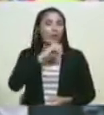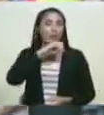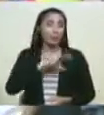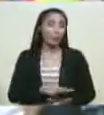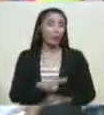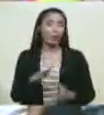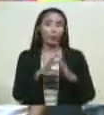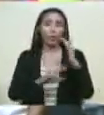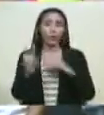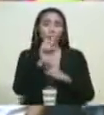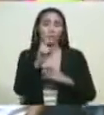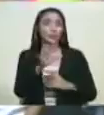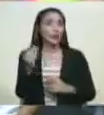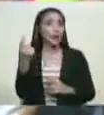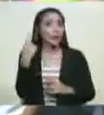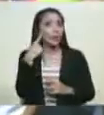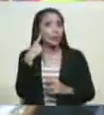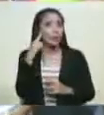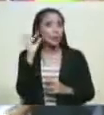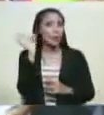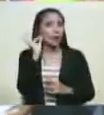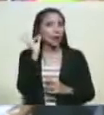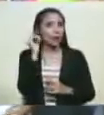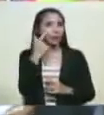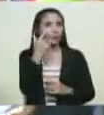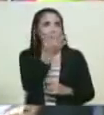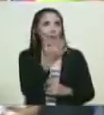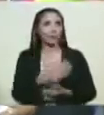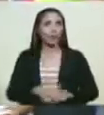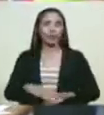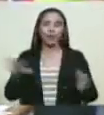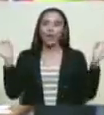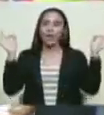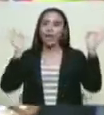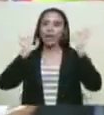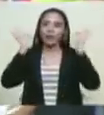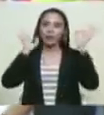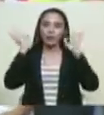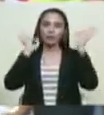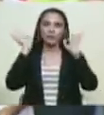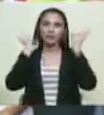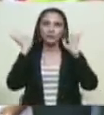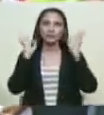Venezuela, esta muchacha de los barrios de San Juan, Erika Farías.